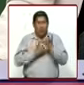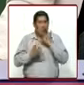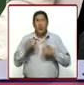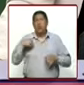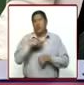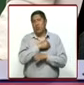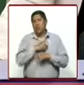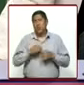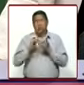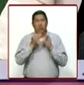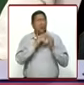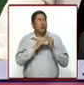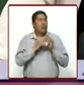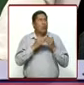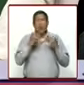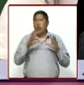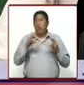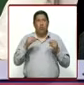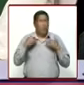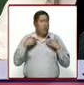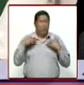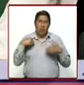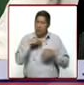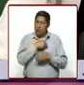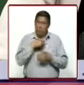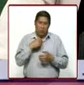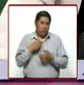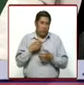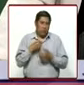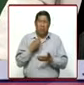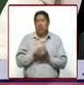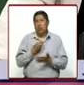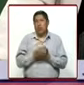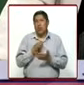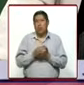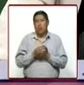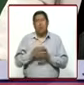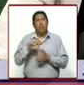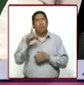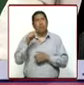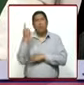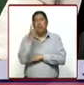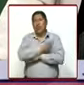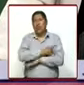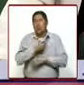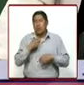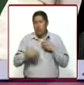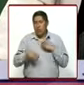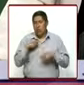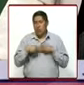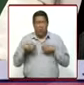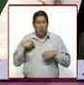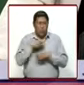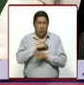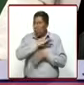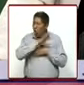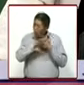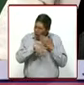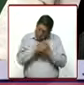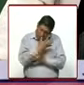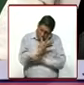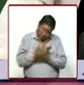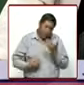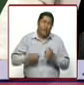nosotros como municipio ya no tenemos los recursos, ¿no?, para poder enfrentar todo más de 20 días que venimos, claro, con esto. Hemos agotado todos los